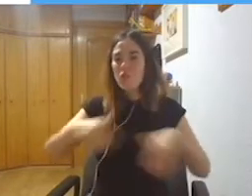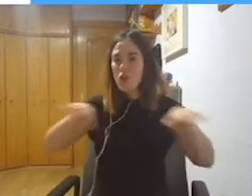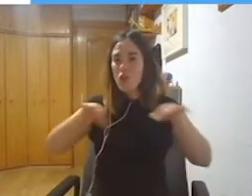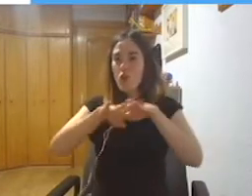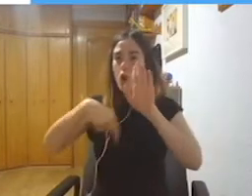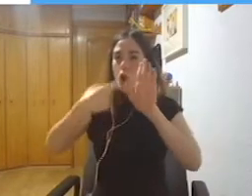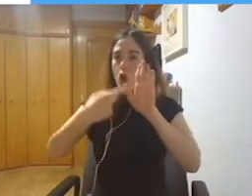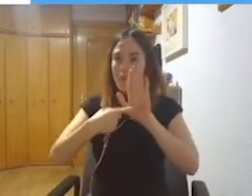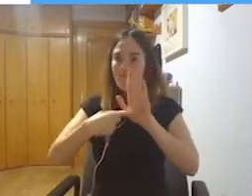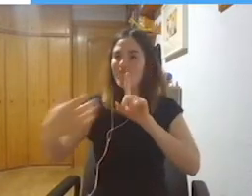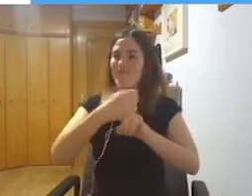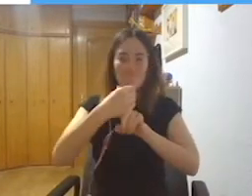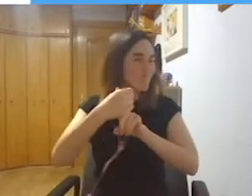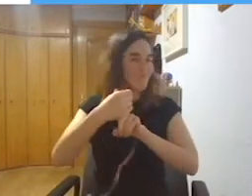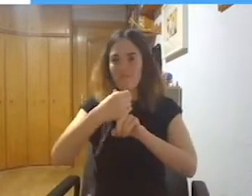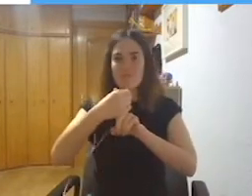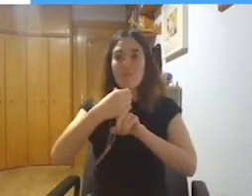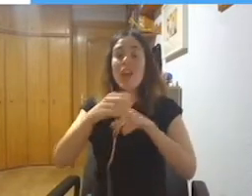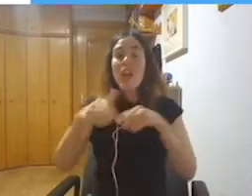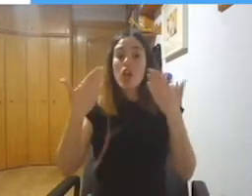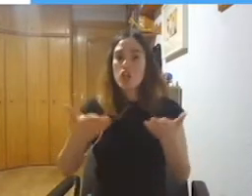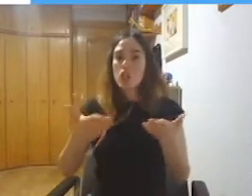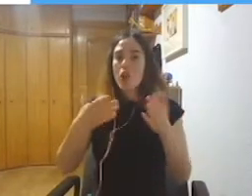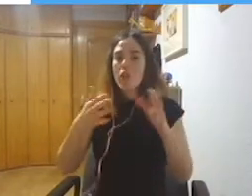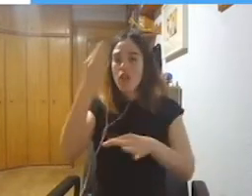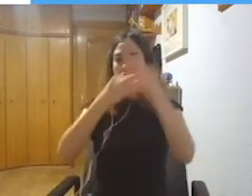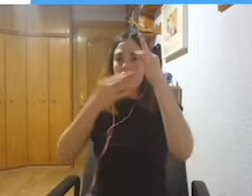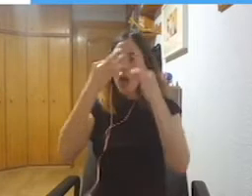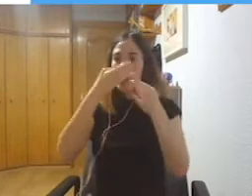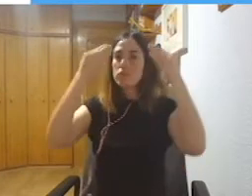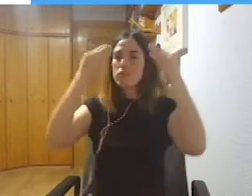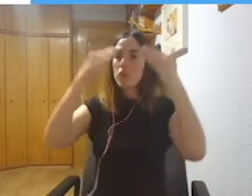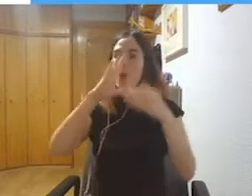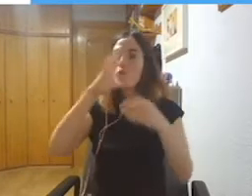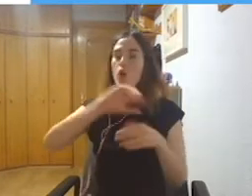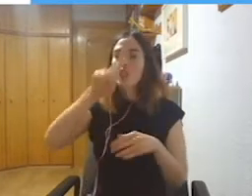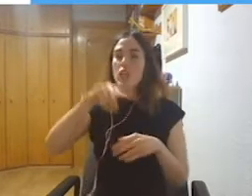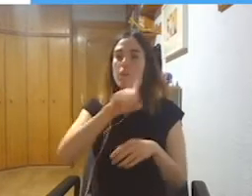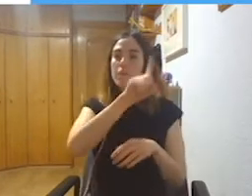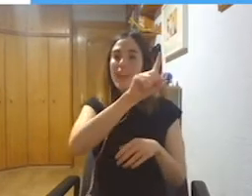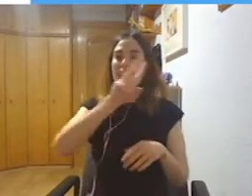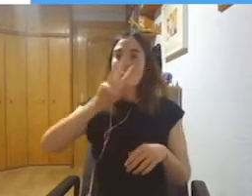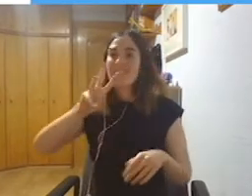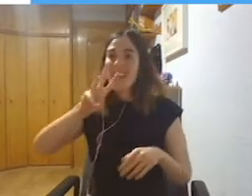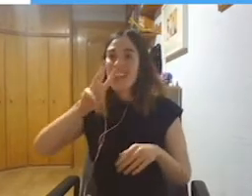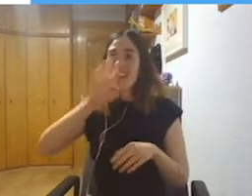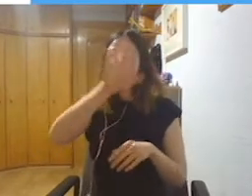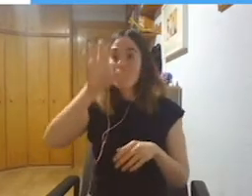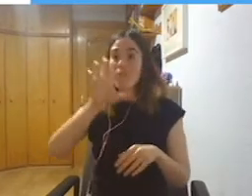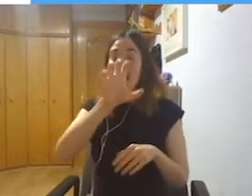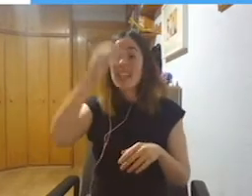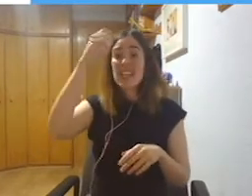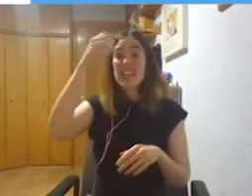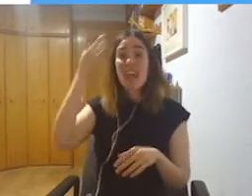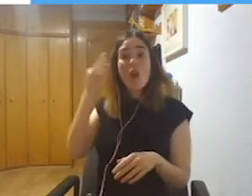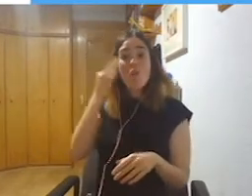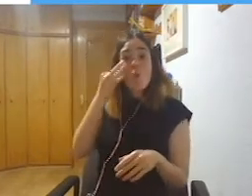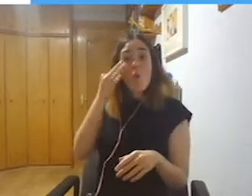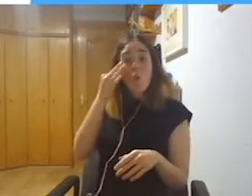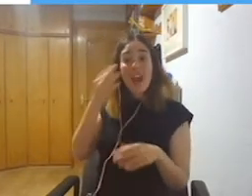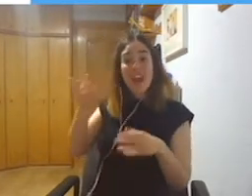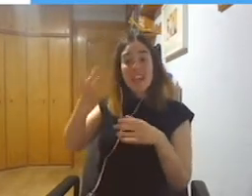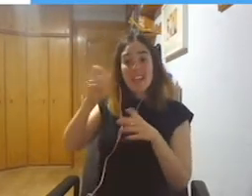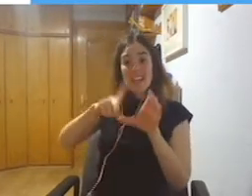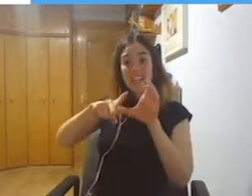igualdad total y completa. De todas formas, son datos que celebrar y es que también somos el 13º país que tiene más mujeres